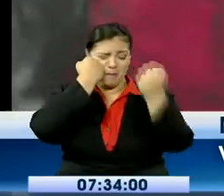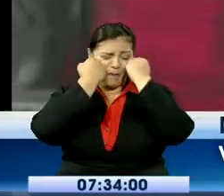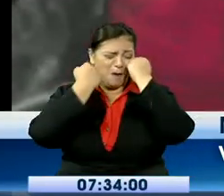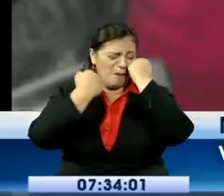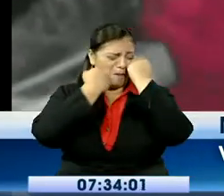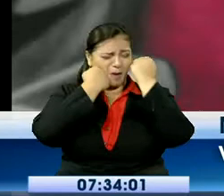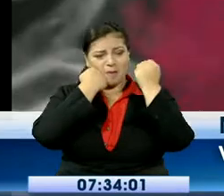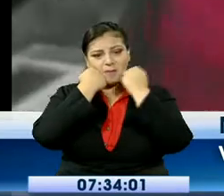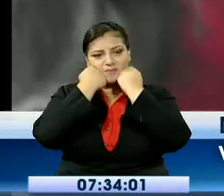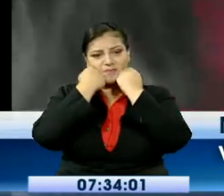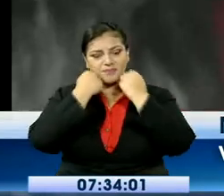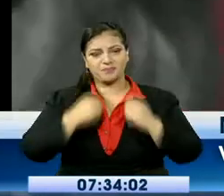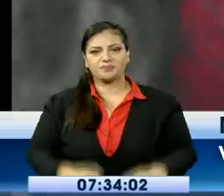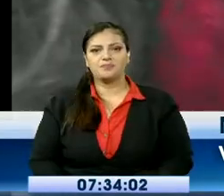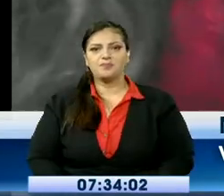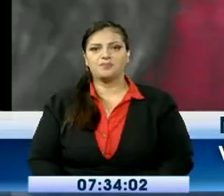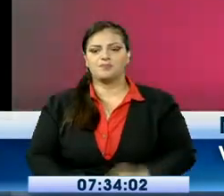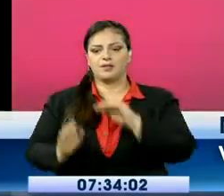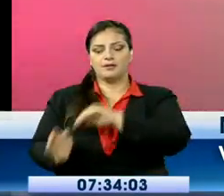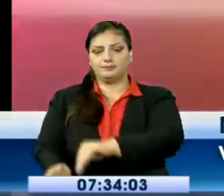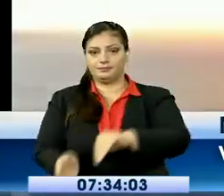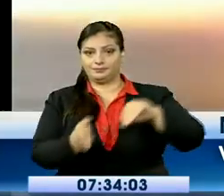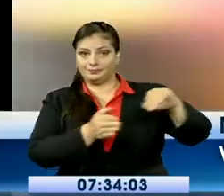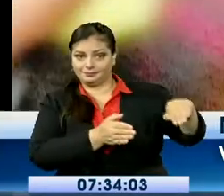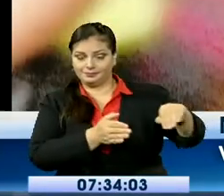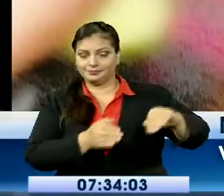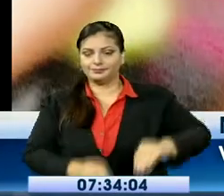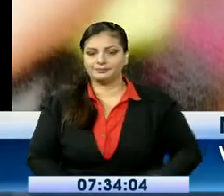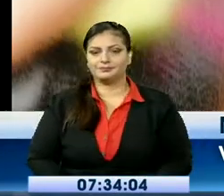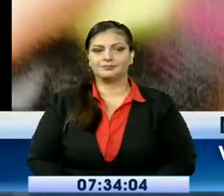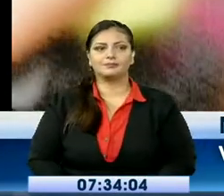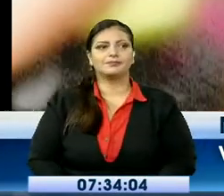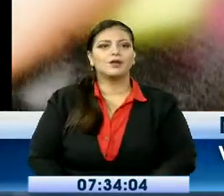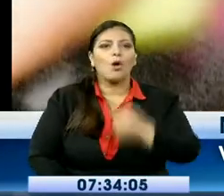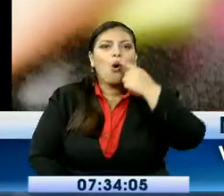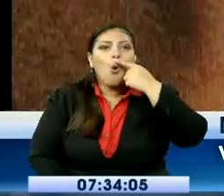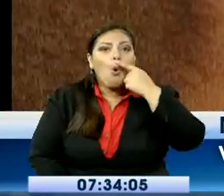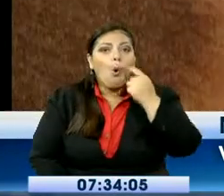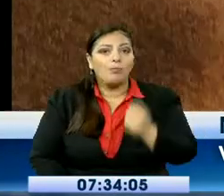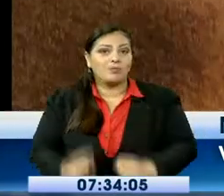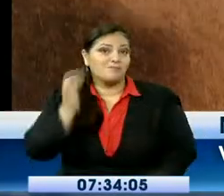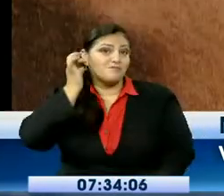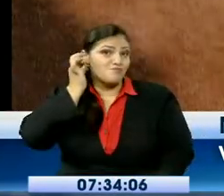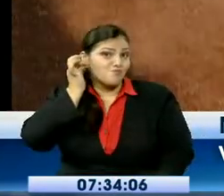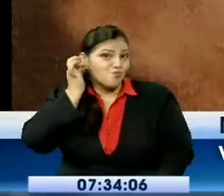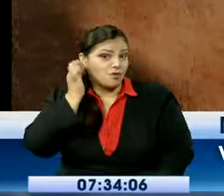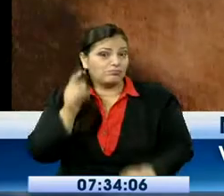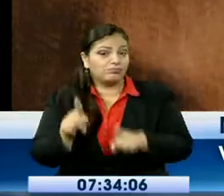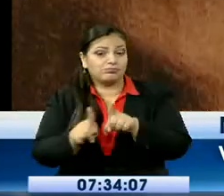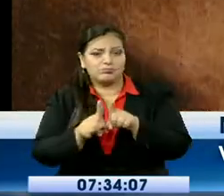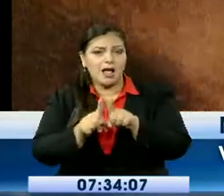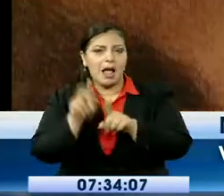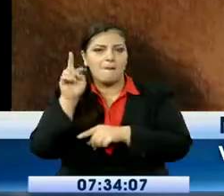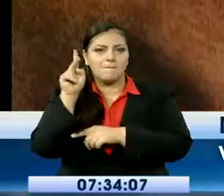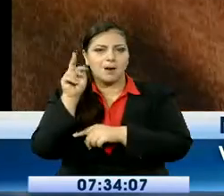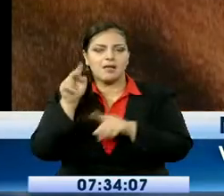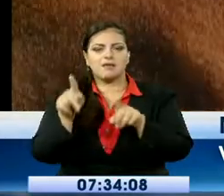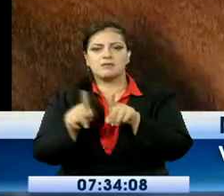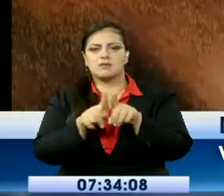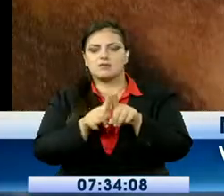pleno festejo por el Día de la Madre. Otra pareja que con trago celebraba en Monte Sinaí terminó